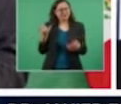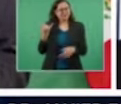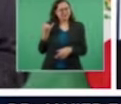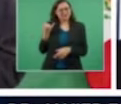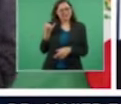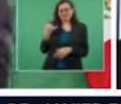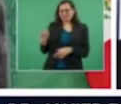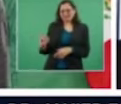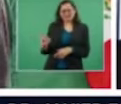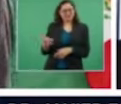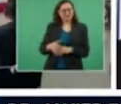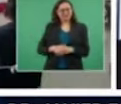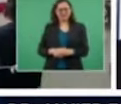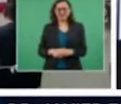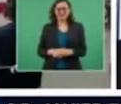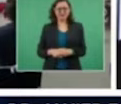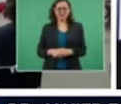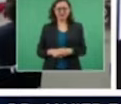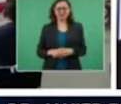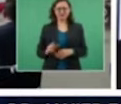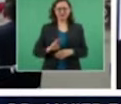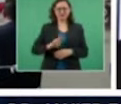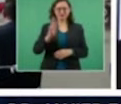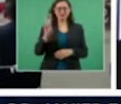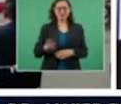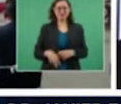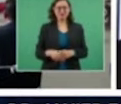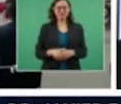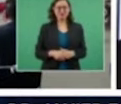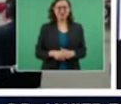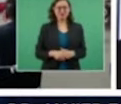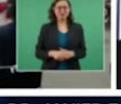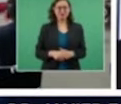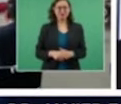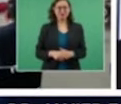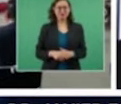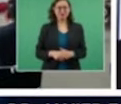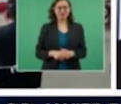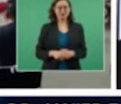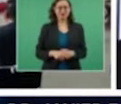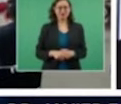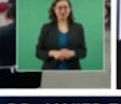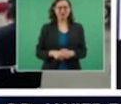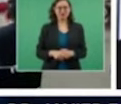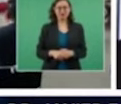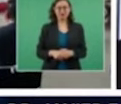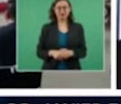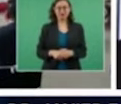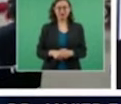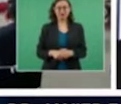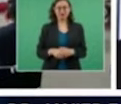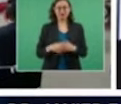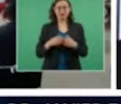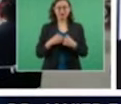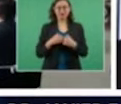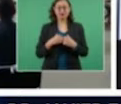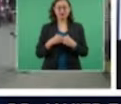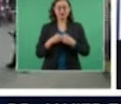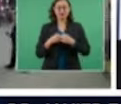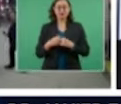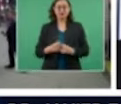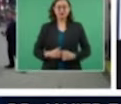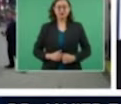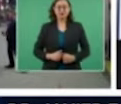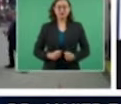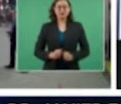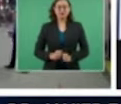diferentes. Hasta ahí todo va bien. Sin embargo, lo sorprendente, Pepe, es que ahora ya no solo estamos ante el periodo de enjuiciamiento de los